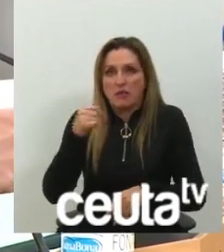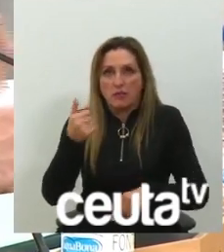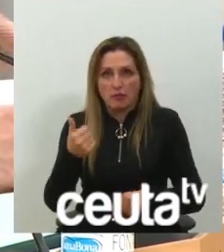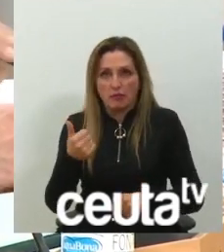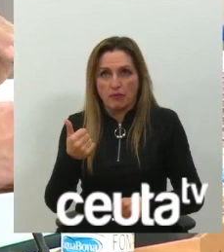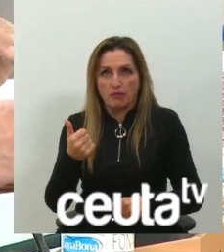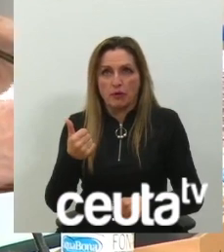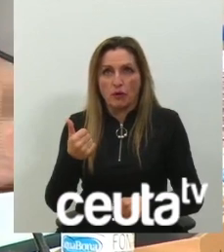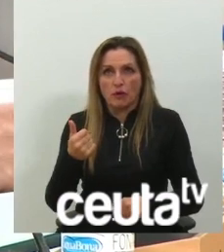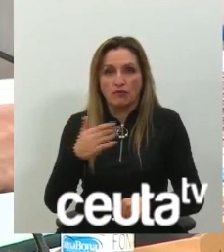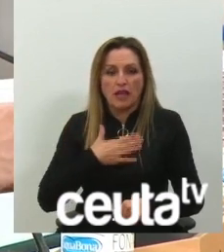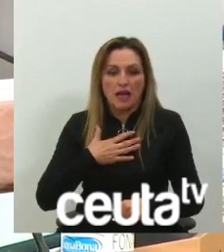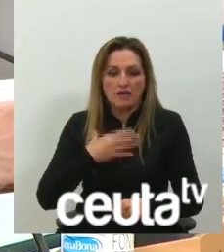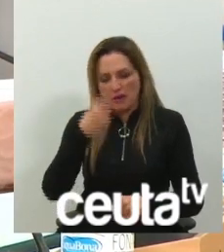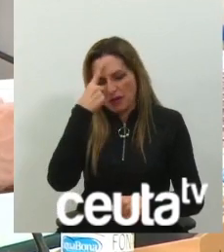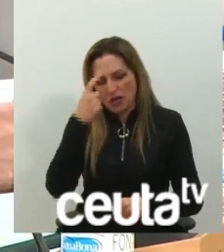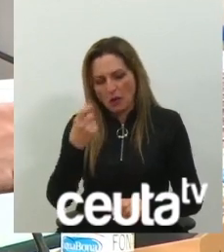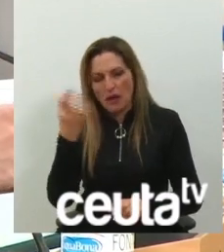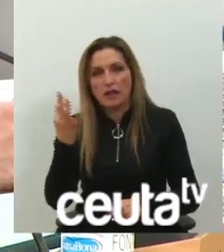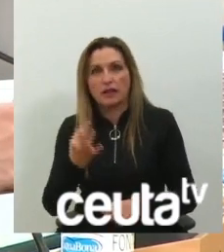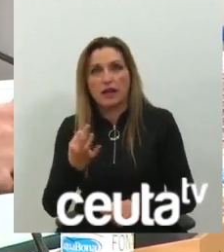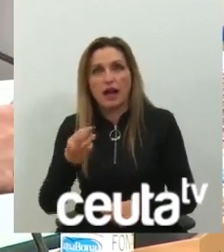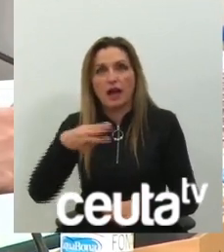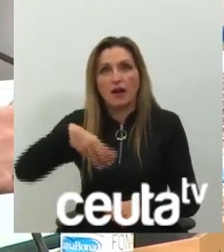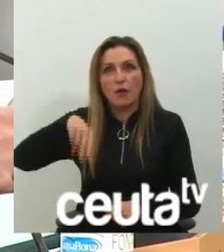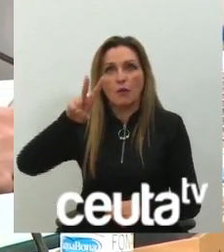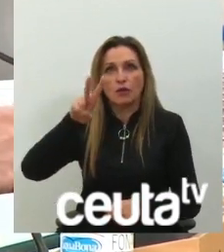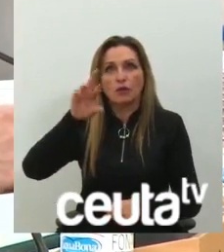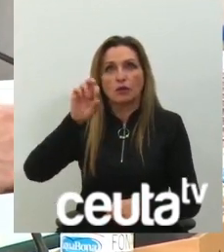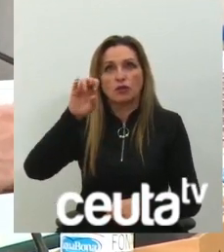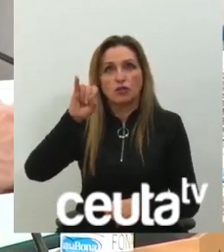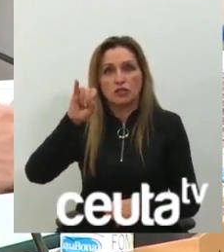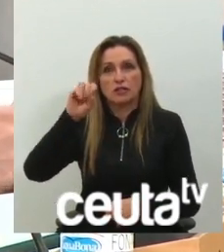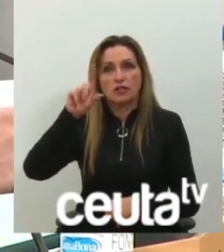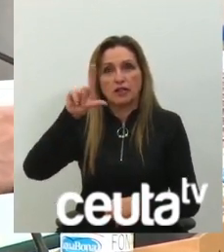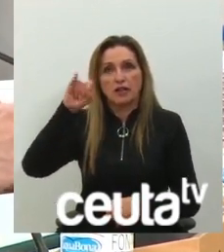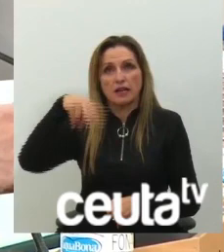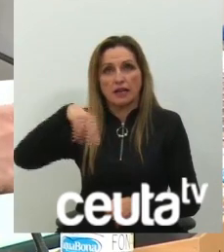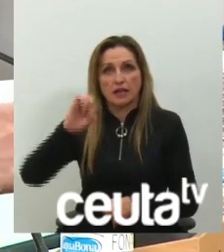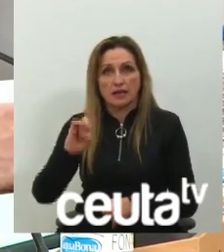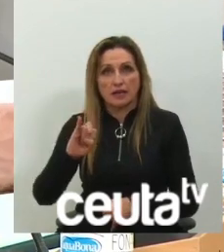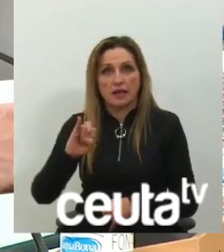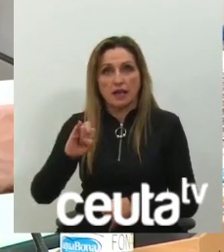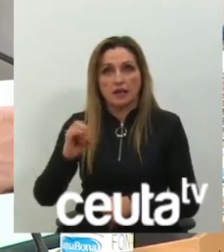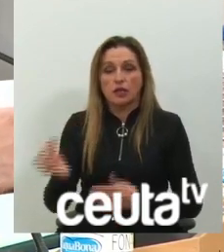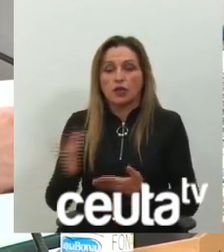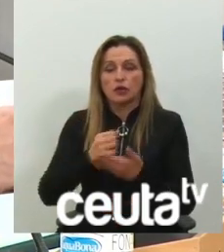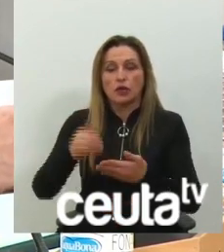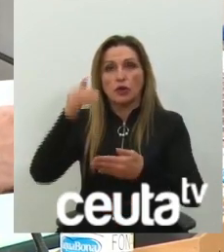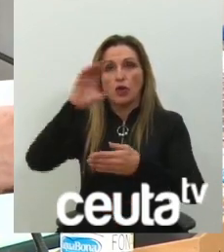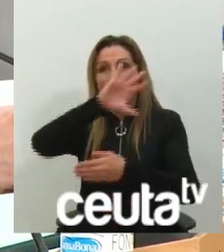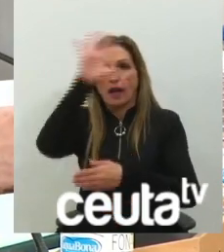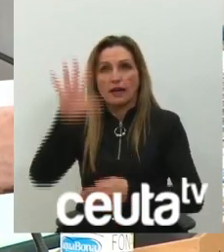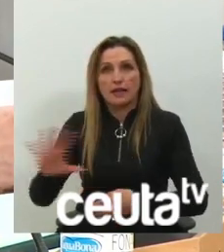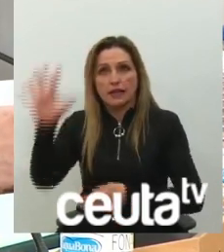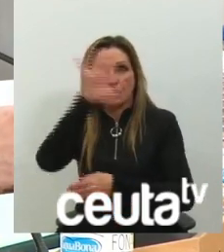yorman y me recuerda más a mussolini no cuando decía eso de todo dentro del estado nada fuera del estado yo lo que